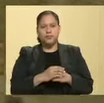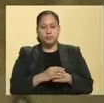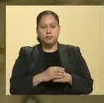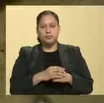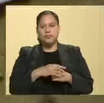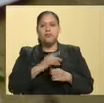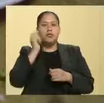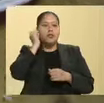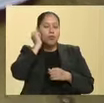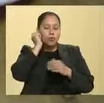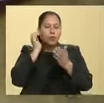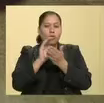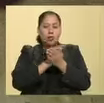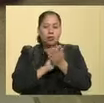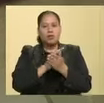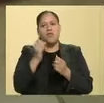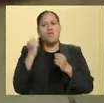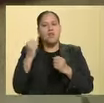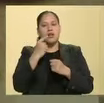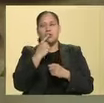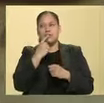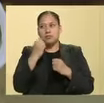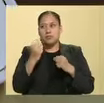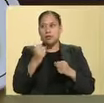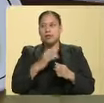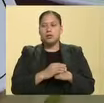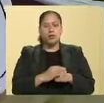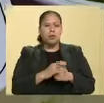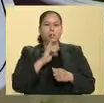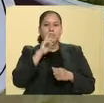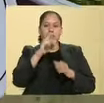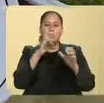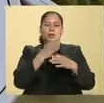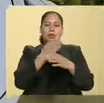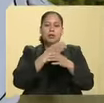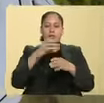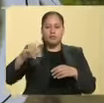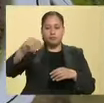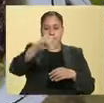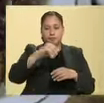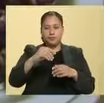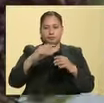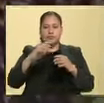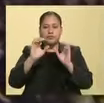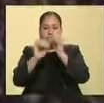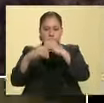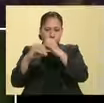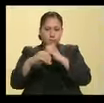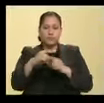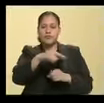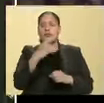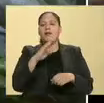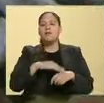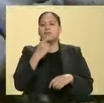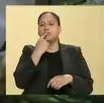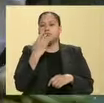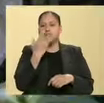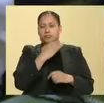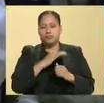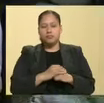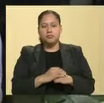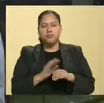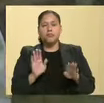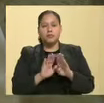fuerte el orégano. El orégano es muy fuerte, entonces. Las pimientitas. Exactamente, que es un poco más rica.